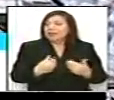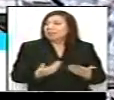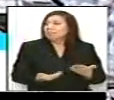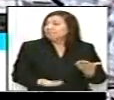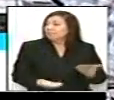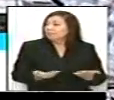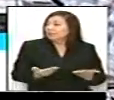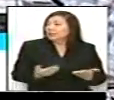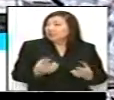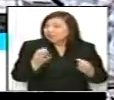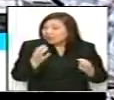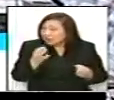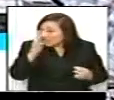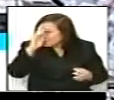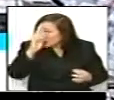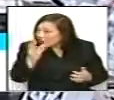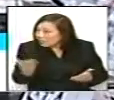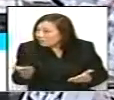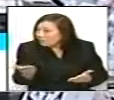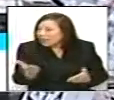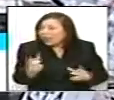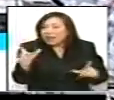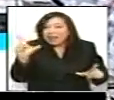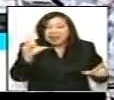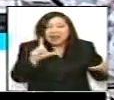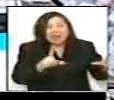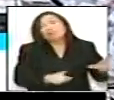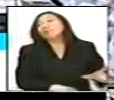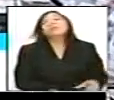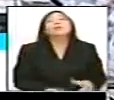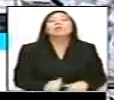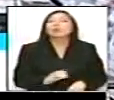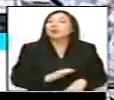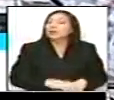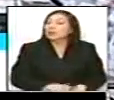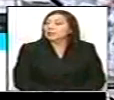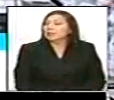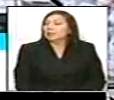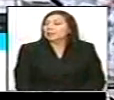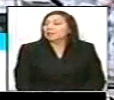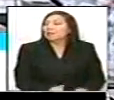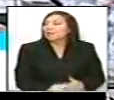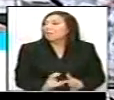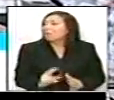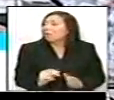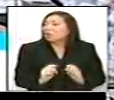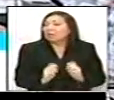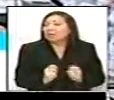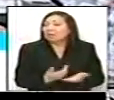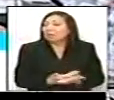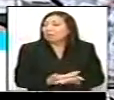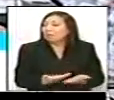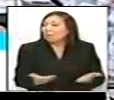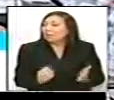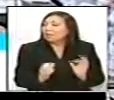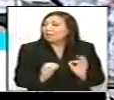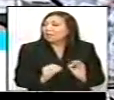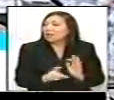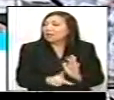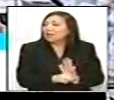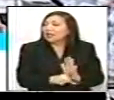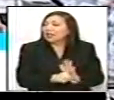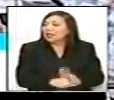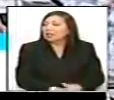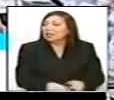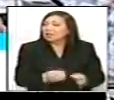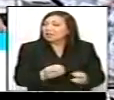cierta desconfianza por los laboratorios en relación a que no les brindan una adecuada ley o una